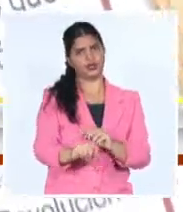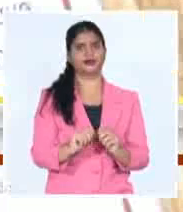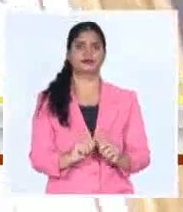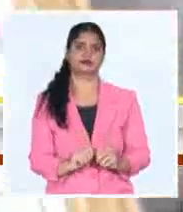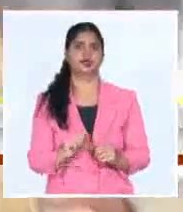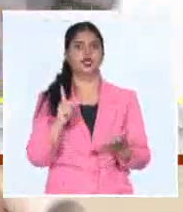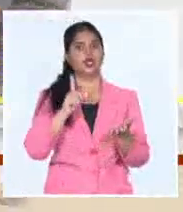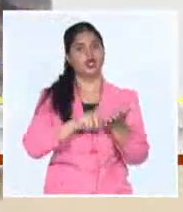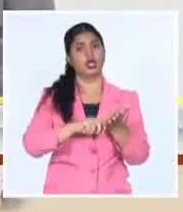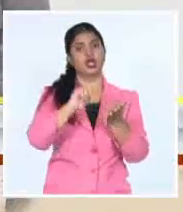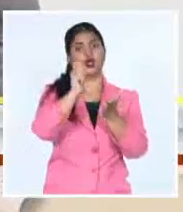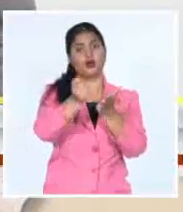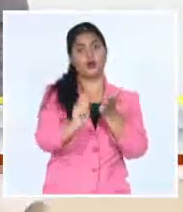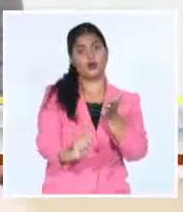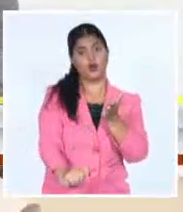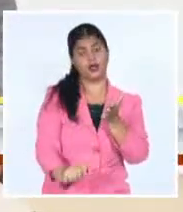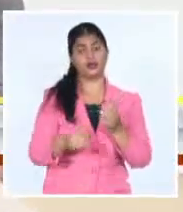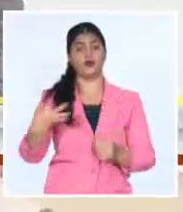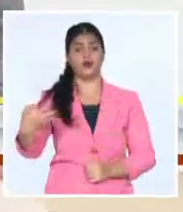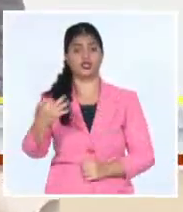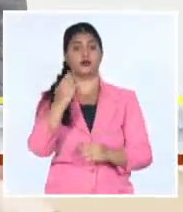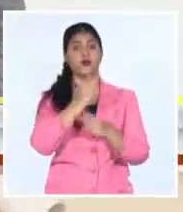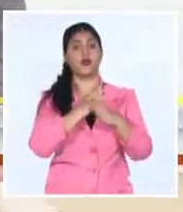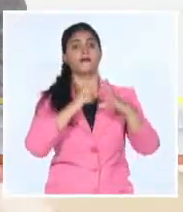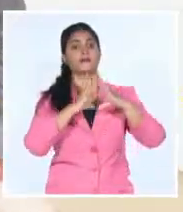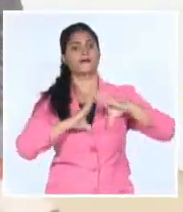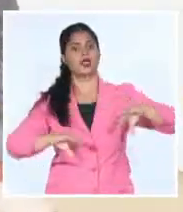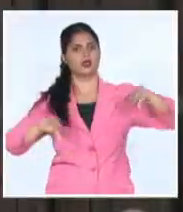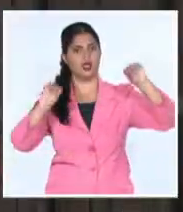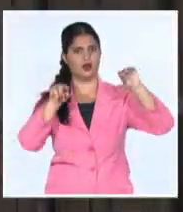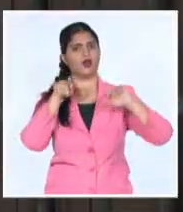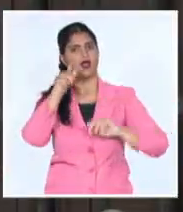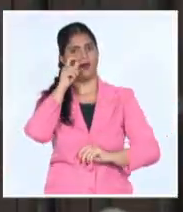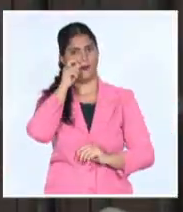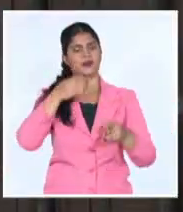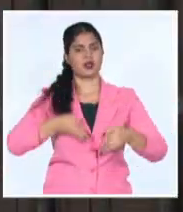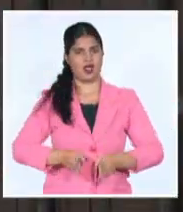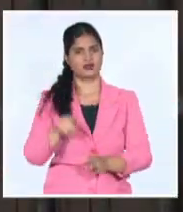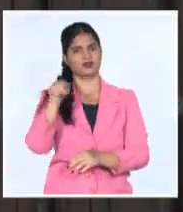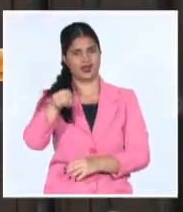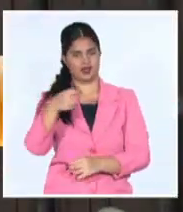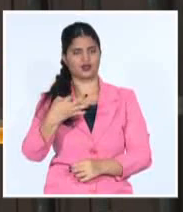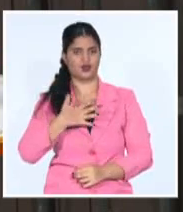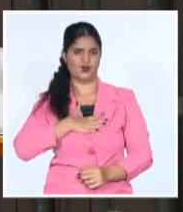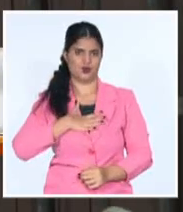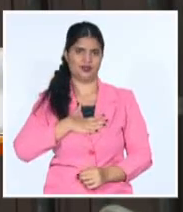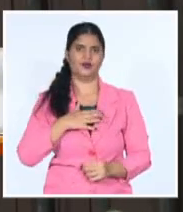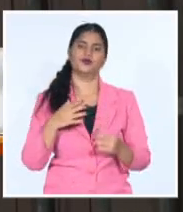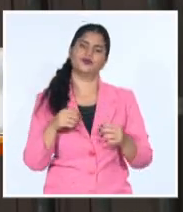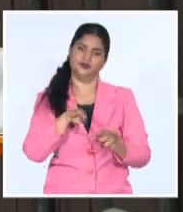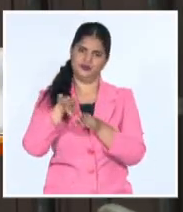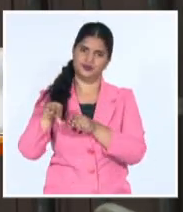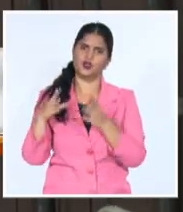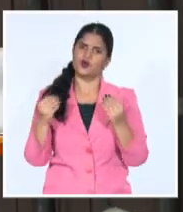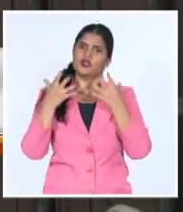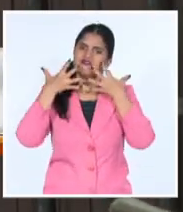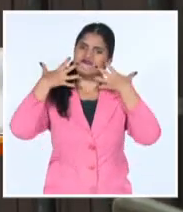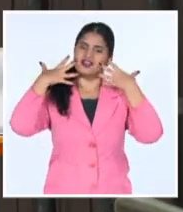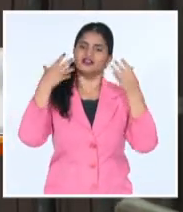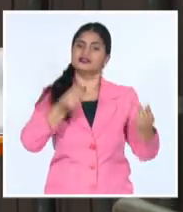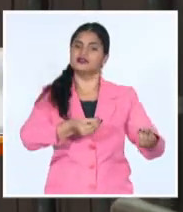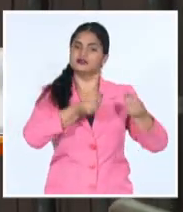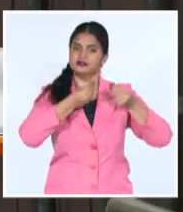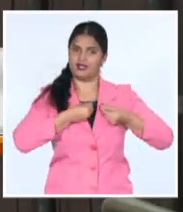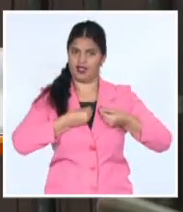poeta medialunero Andrés Conde Vázquez. Me hace muy, muy feliz poderlo obtener o haberlo